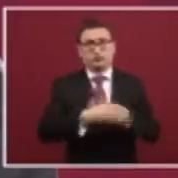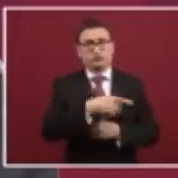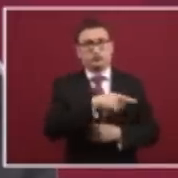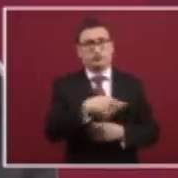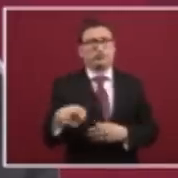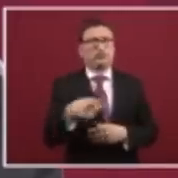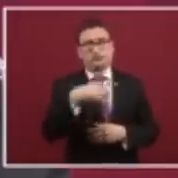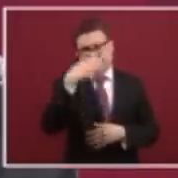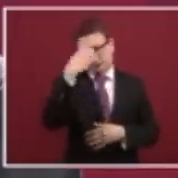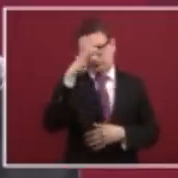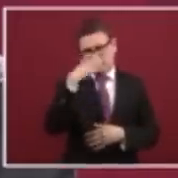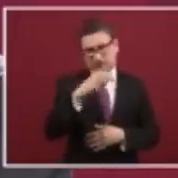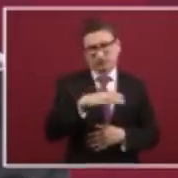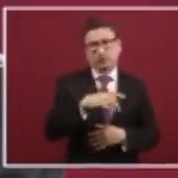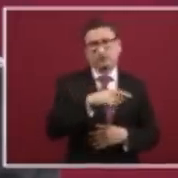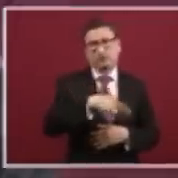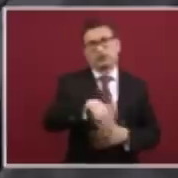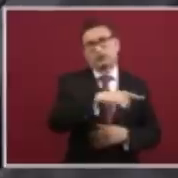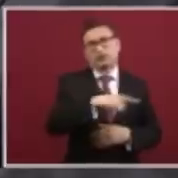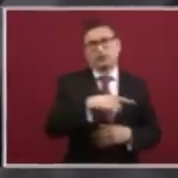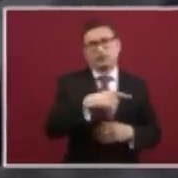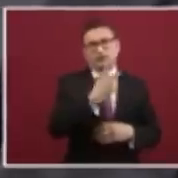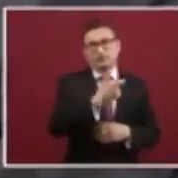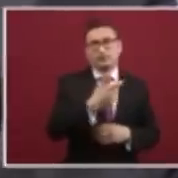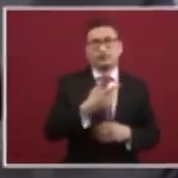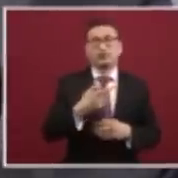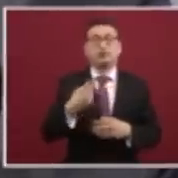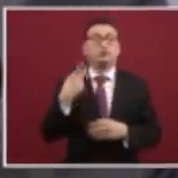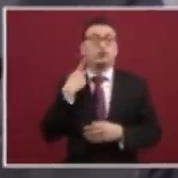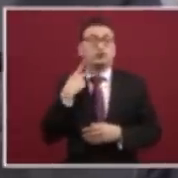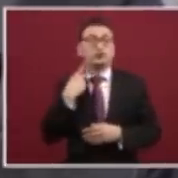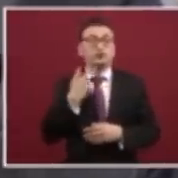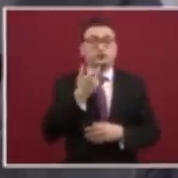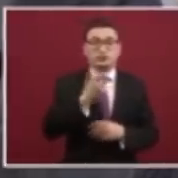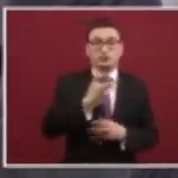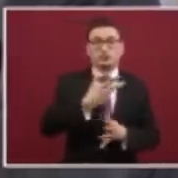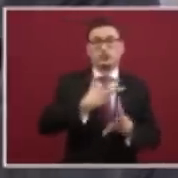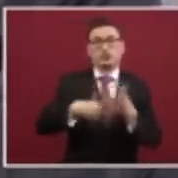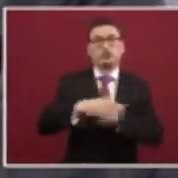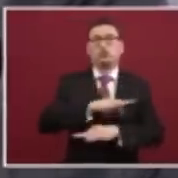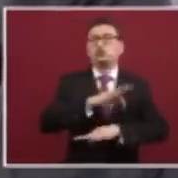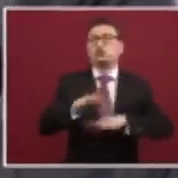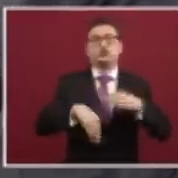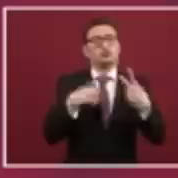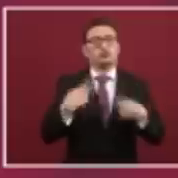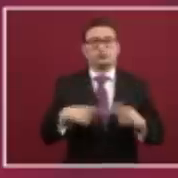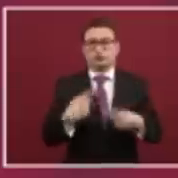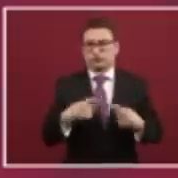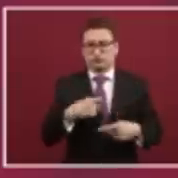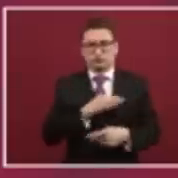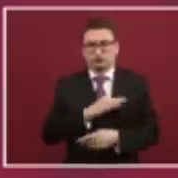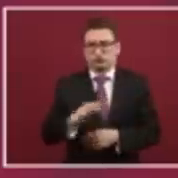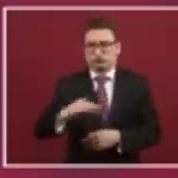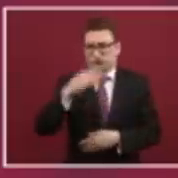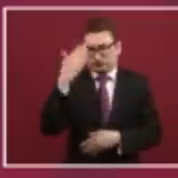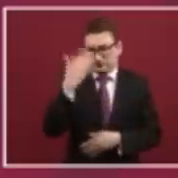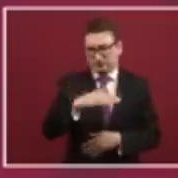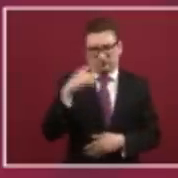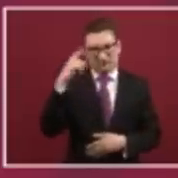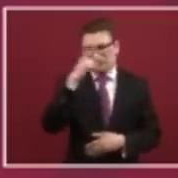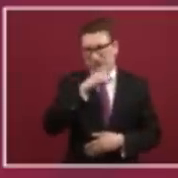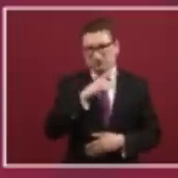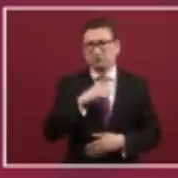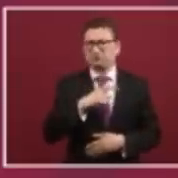economistas, de los técnicos. No, la política, la economía es asunto de todos. Además, no es tan difícil de